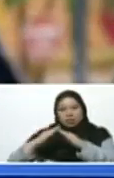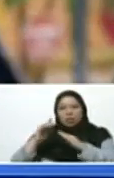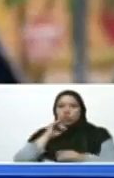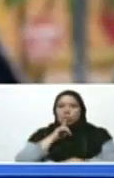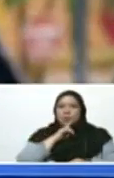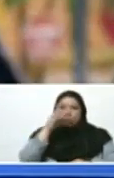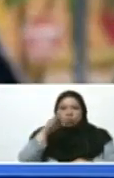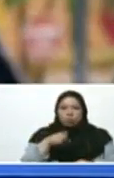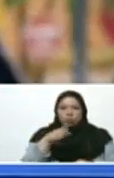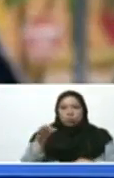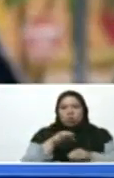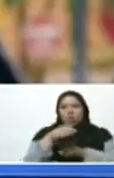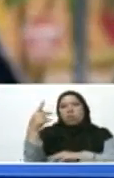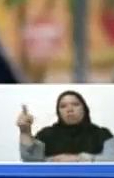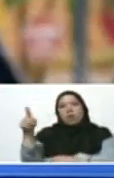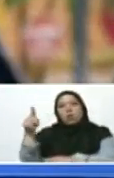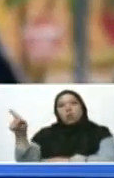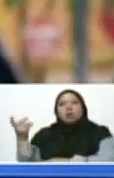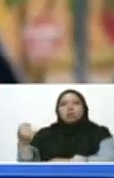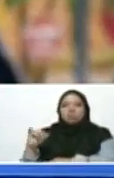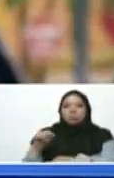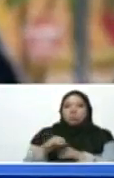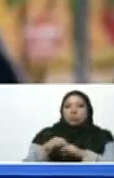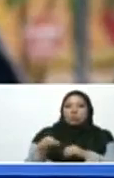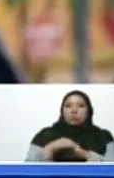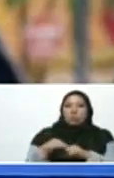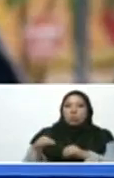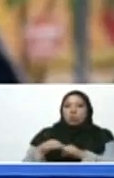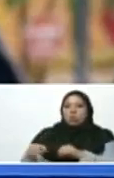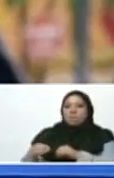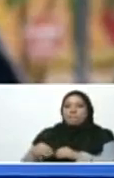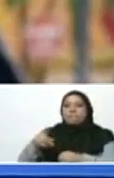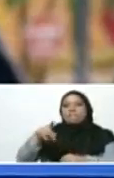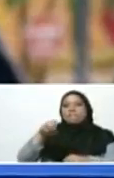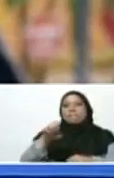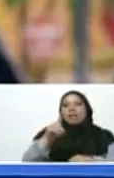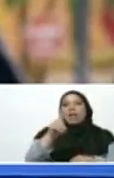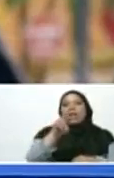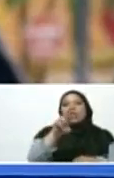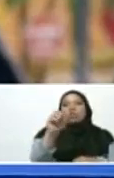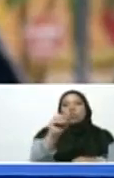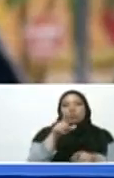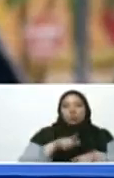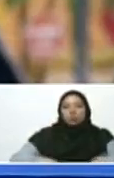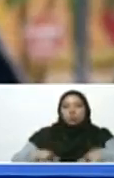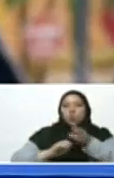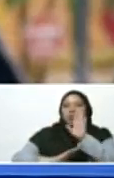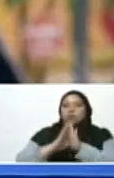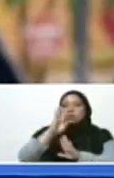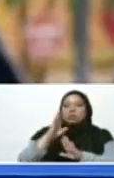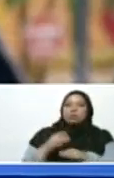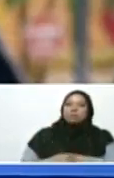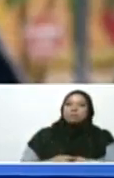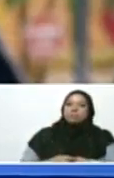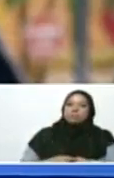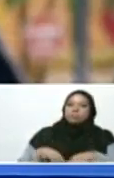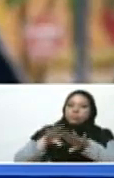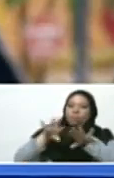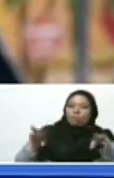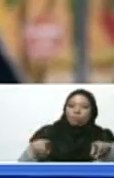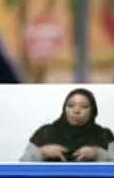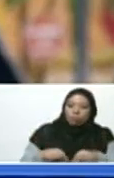parroquia Trinidad Samuel, municipio Pedro León Torres. El desarrollo de la ganadería